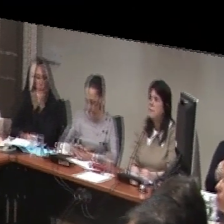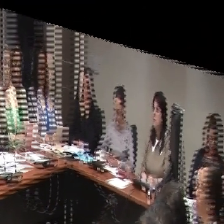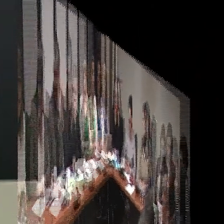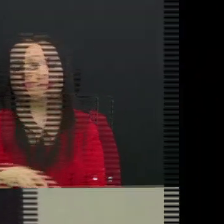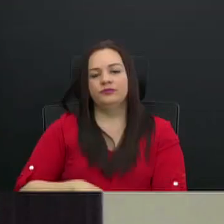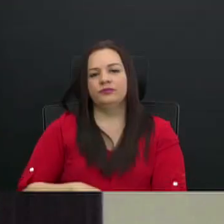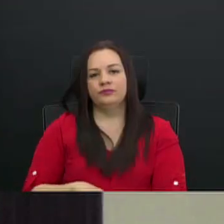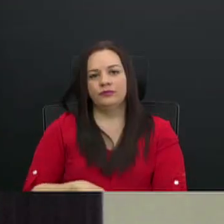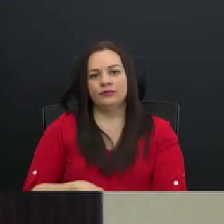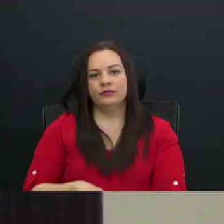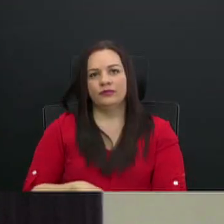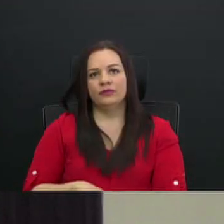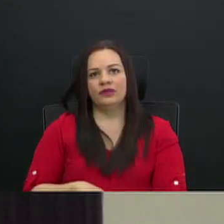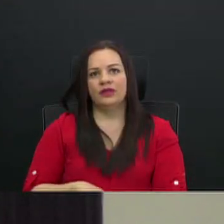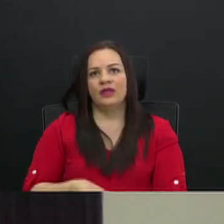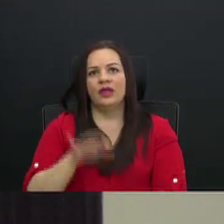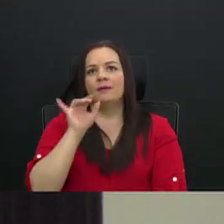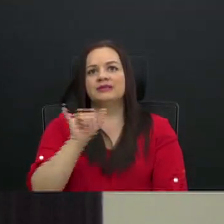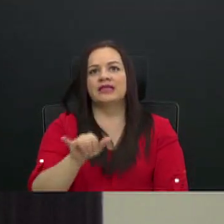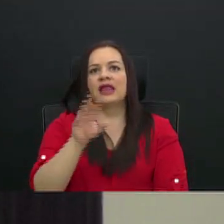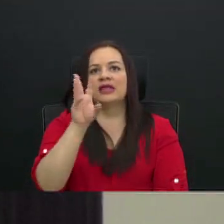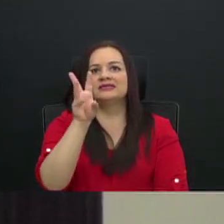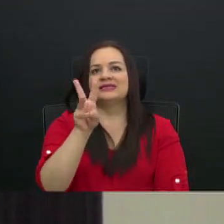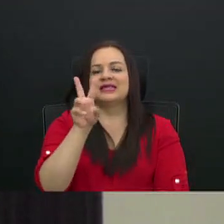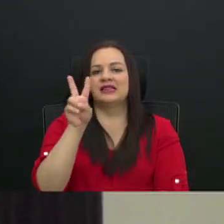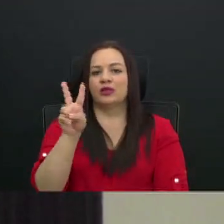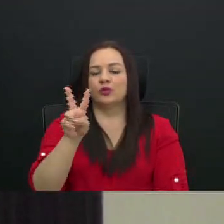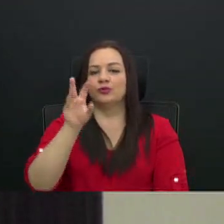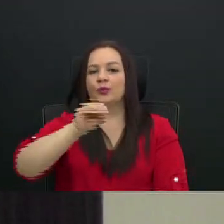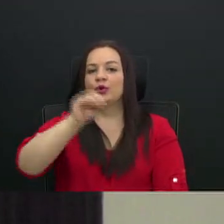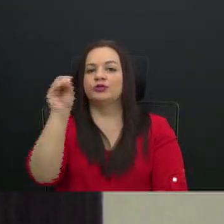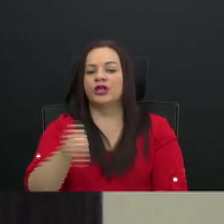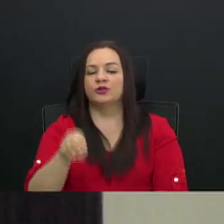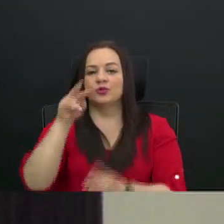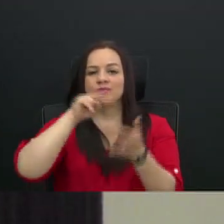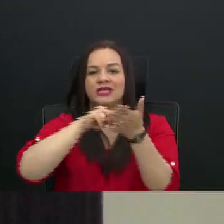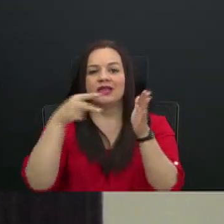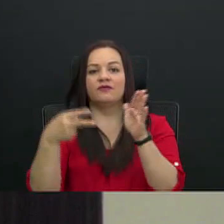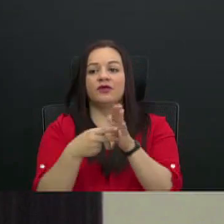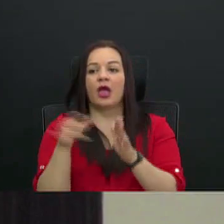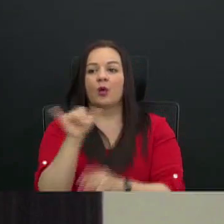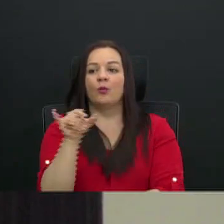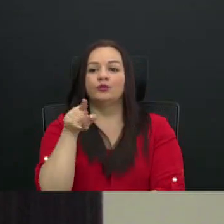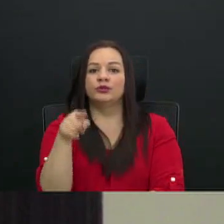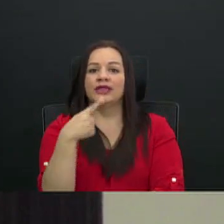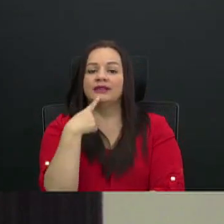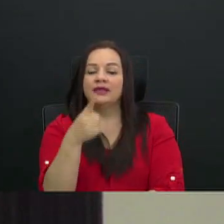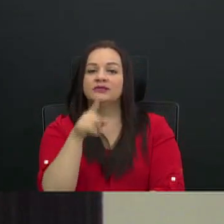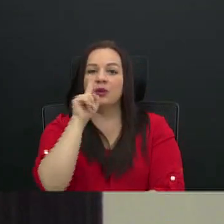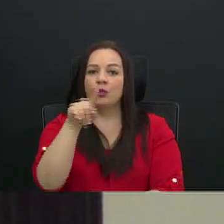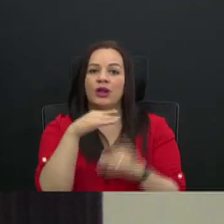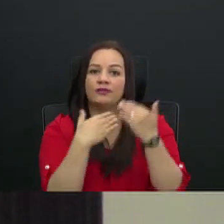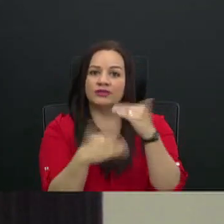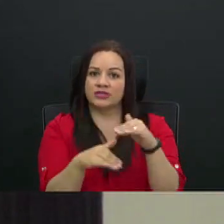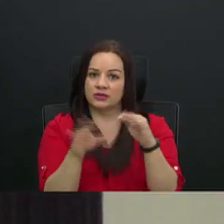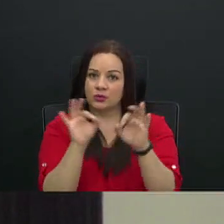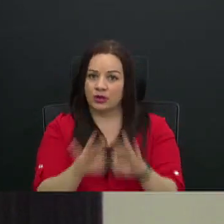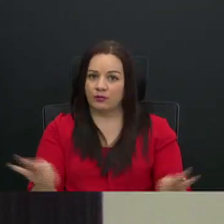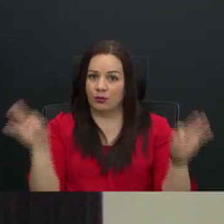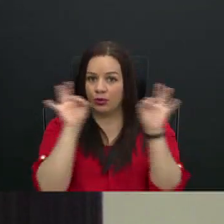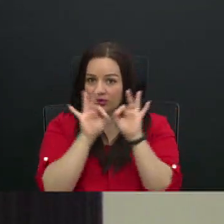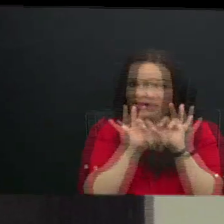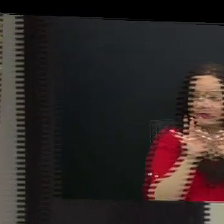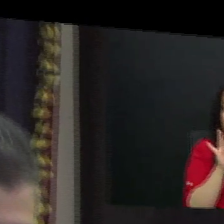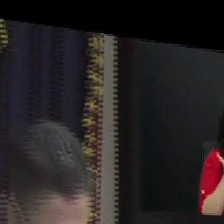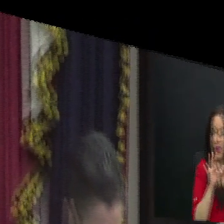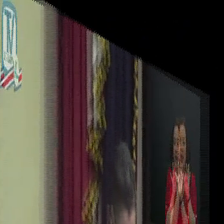de trabajo. Diputados reclaman a ministro de Hacienda por manejo de las finanzas públicas y exigen soluciones concretas para bajar el